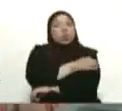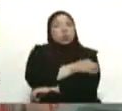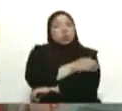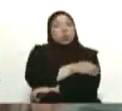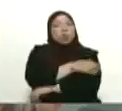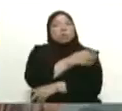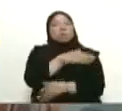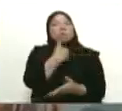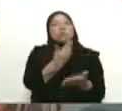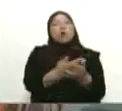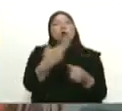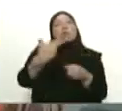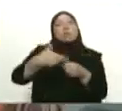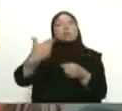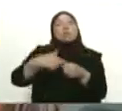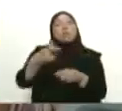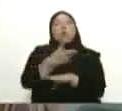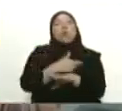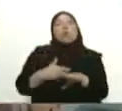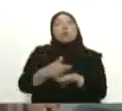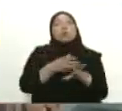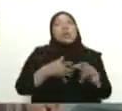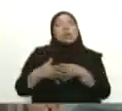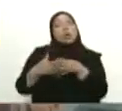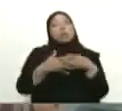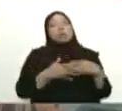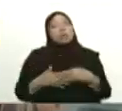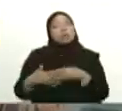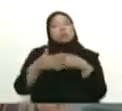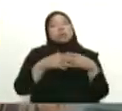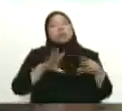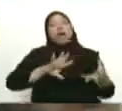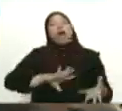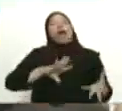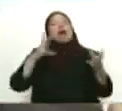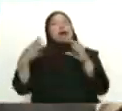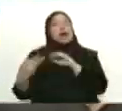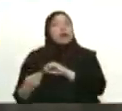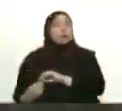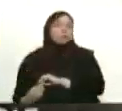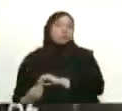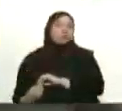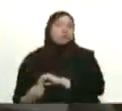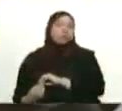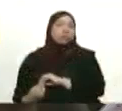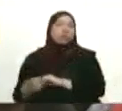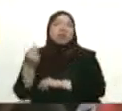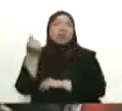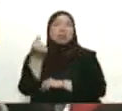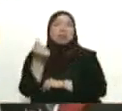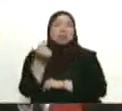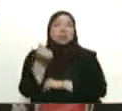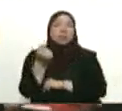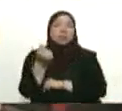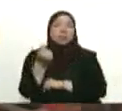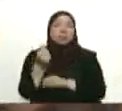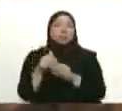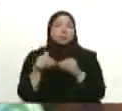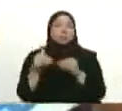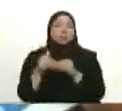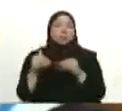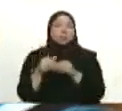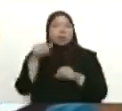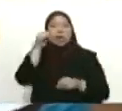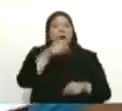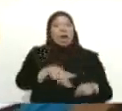entregarle el petróleo a los al gobierno de los Estados Unidos A cambio de qué de plata y que el resto